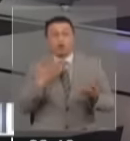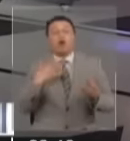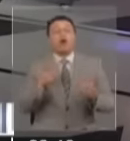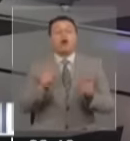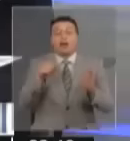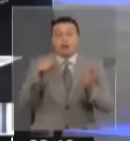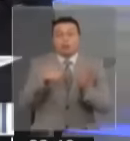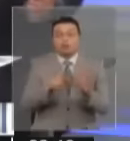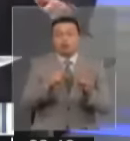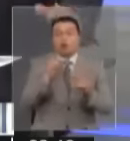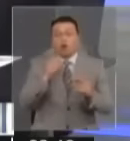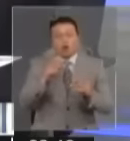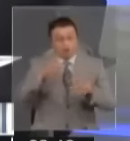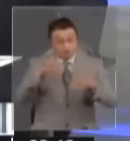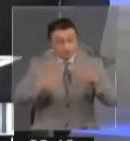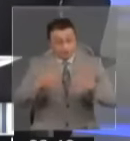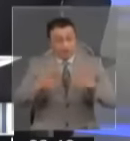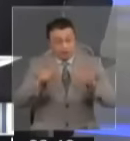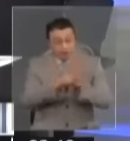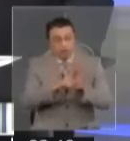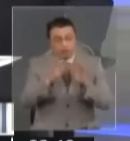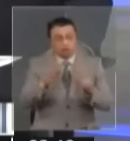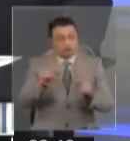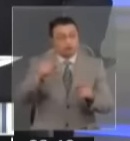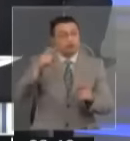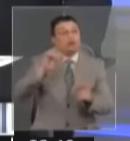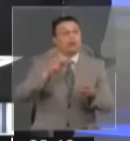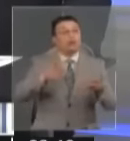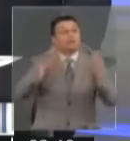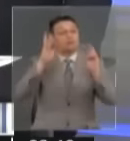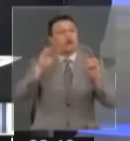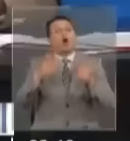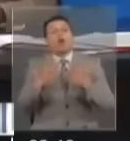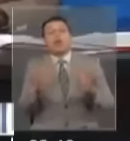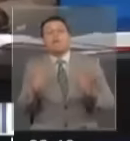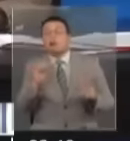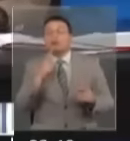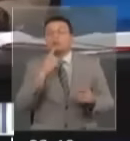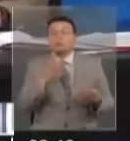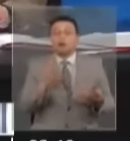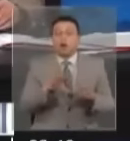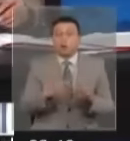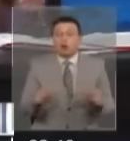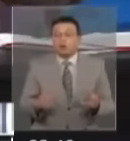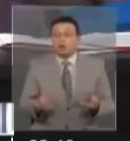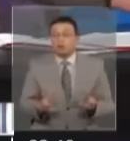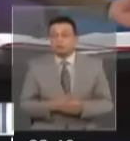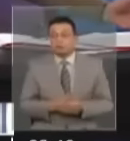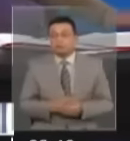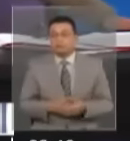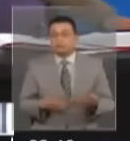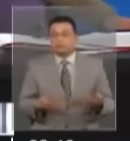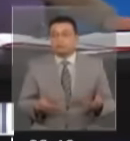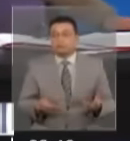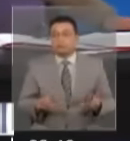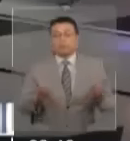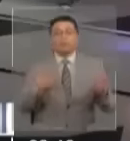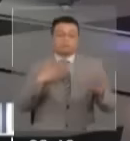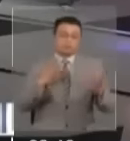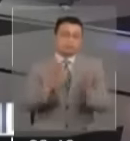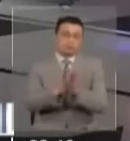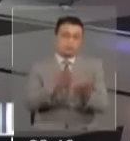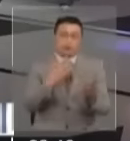¿cierto? No penalizamos, ¿no? Por eso es como nos planteamos de manera moderna ante una planta que mostraba cualidades curativas importantes. Ok, eso es lo que habla Alejandro,